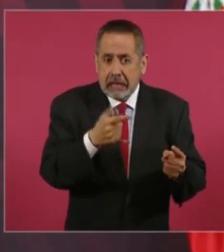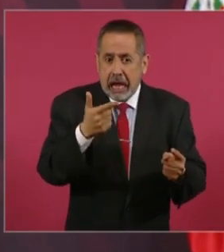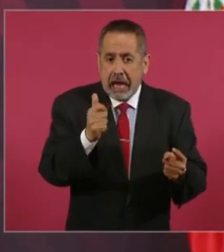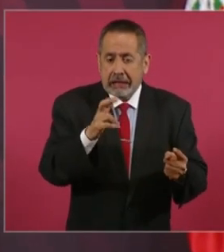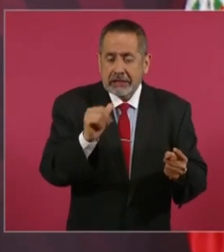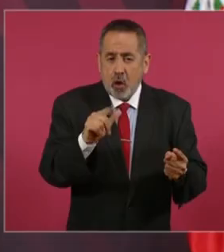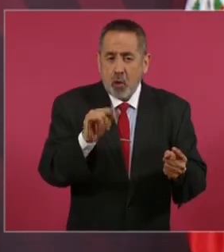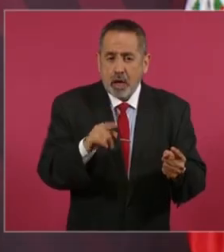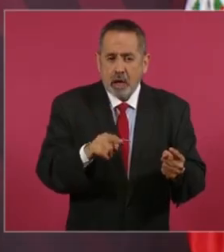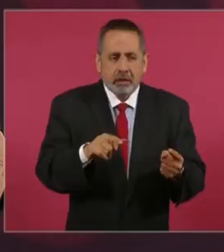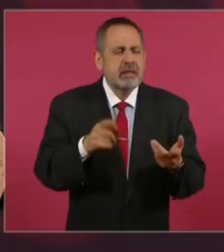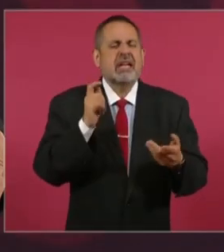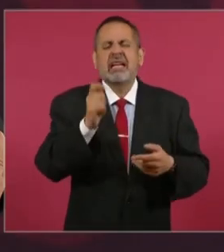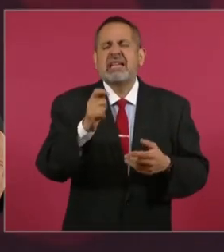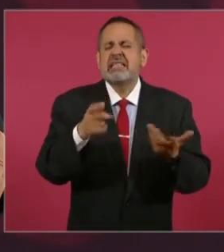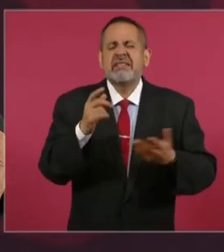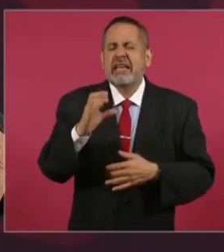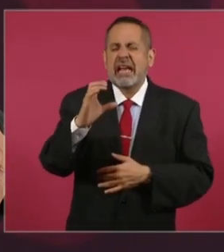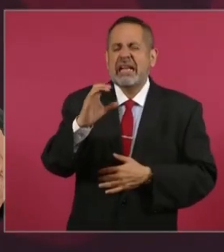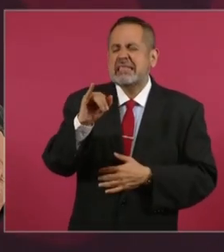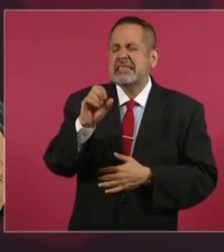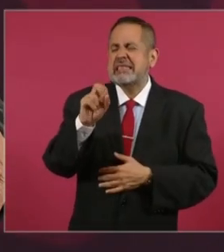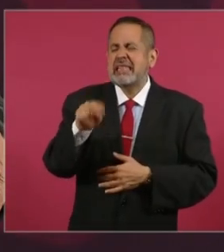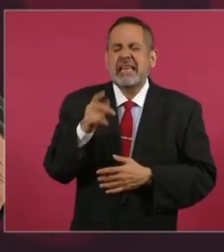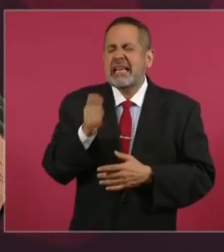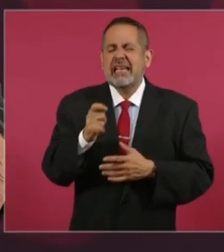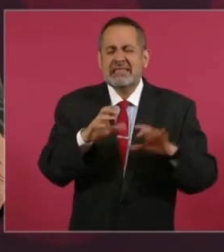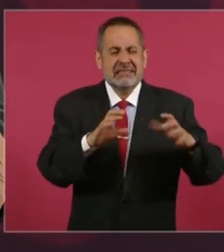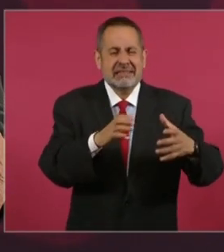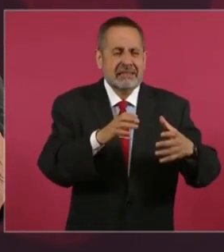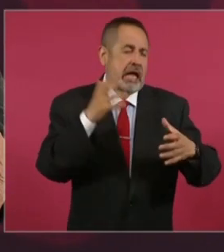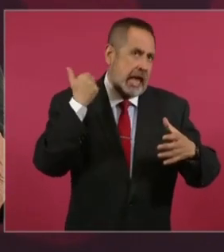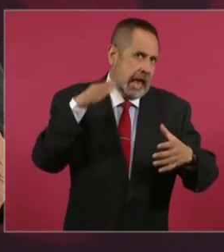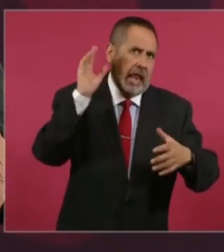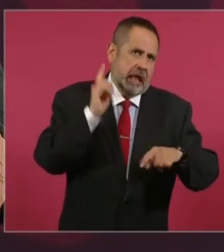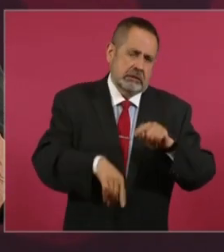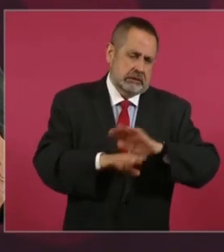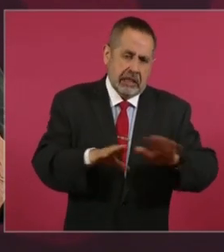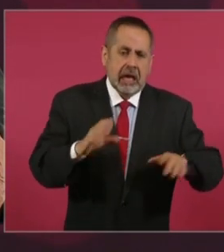¿Qué es el Cisen también para los jóvenes? ¿Qué era el Cisen?